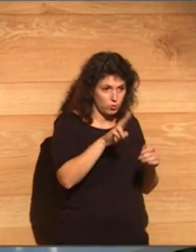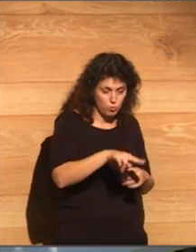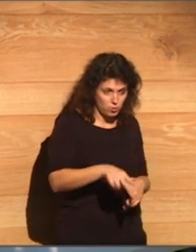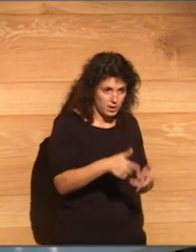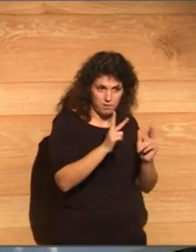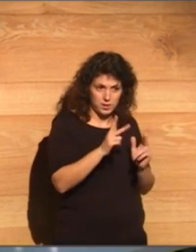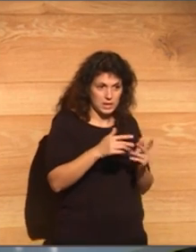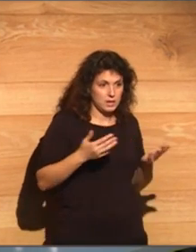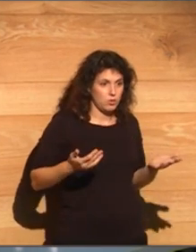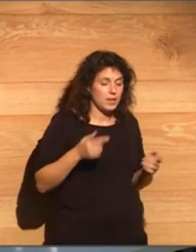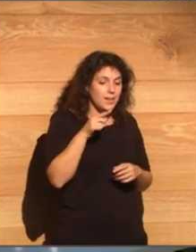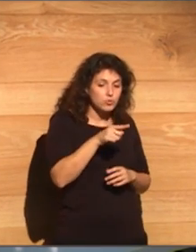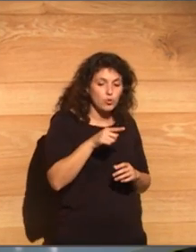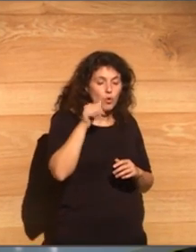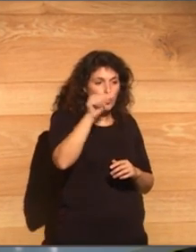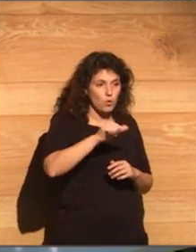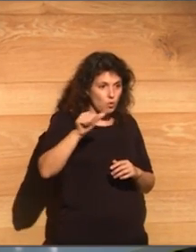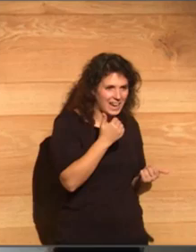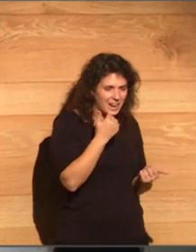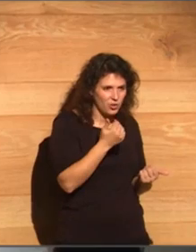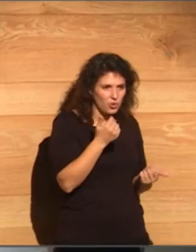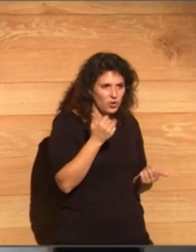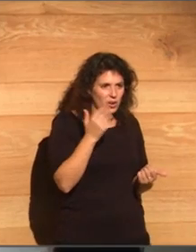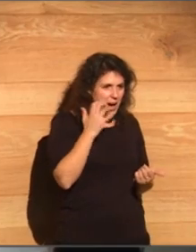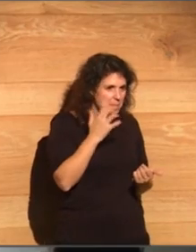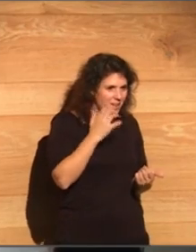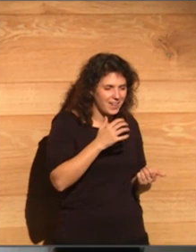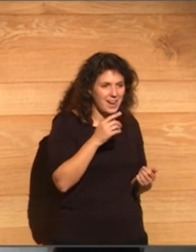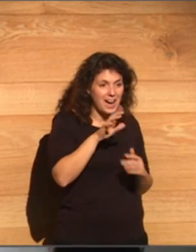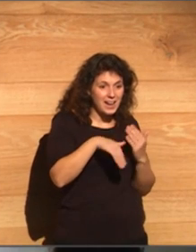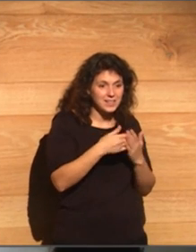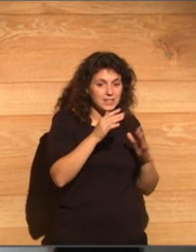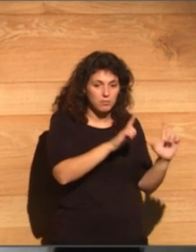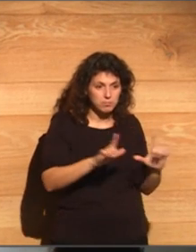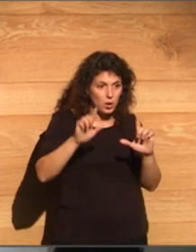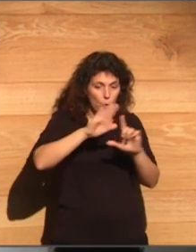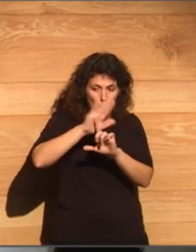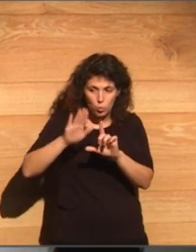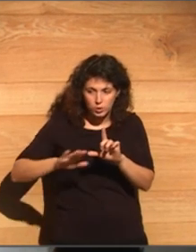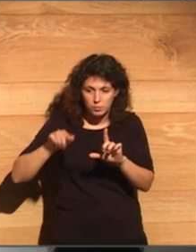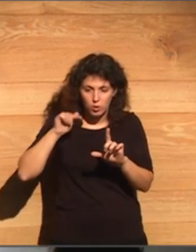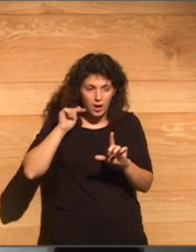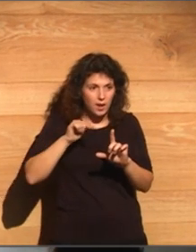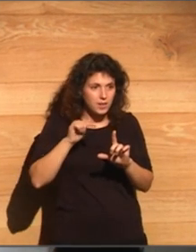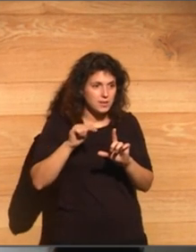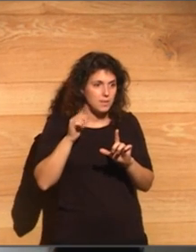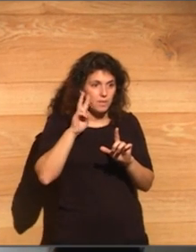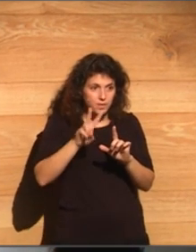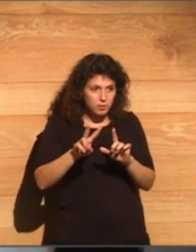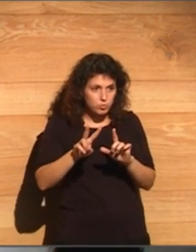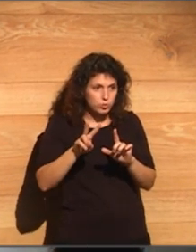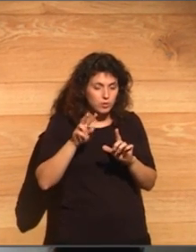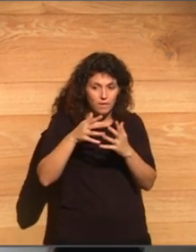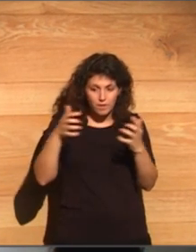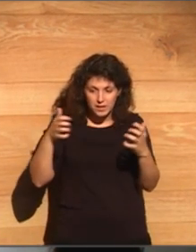una constante de su obra y que de una forma, no sé si amarga, la marca hasta ese último plano en el que vemos el toro de Osborne y esa folclórica, y él firma